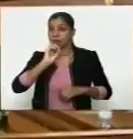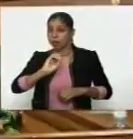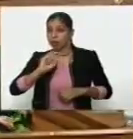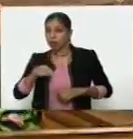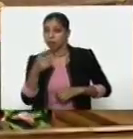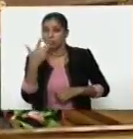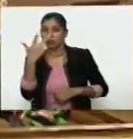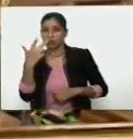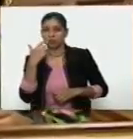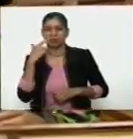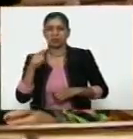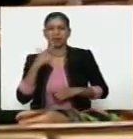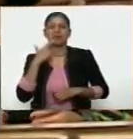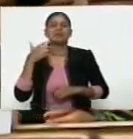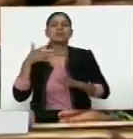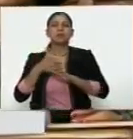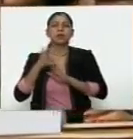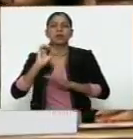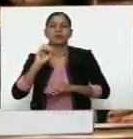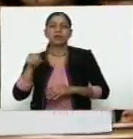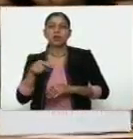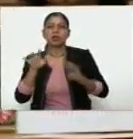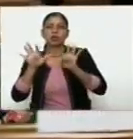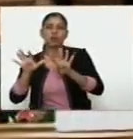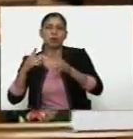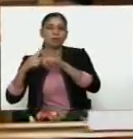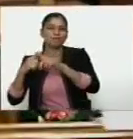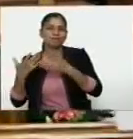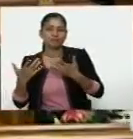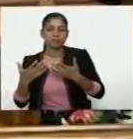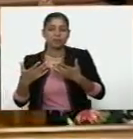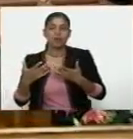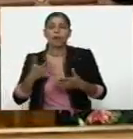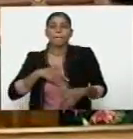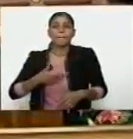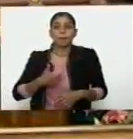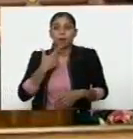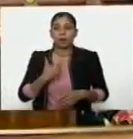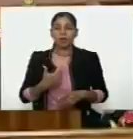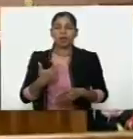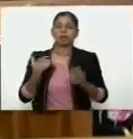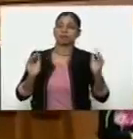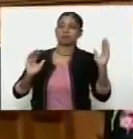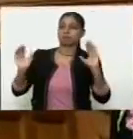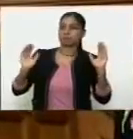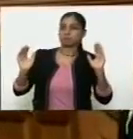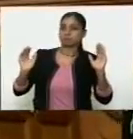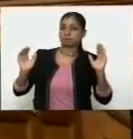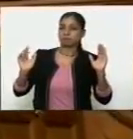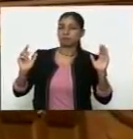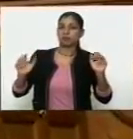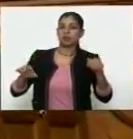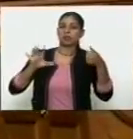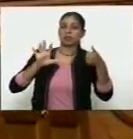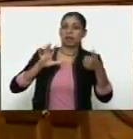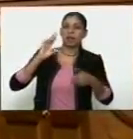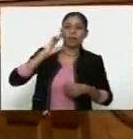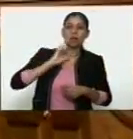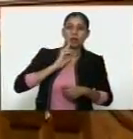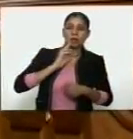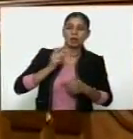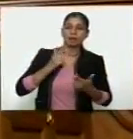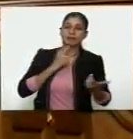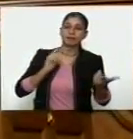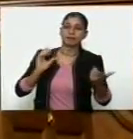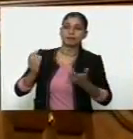en cuando el tiempo del patrón oro. Y se podía emitir en una relación de 6 bolívares sobre la base de